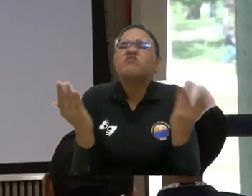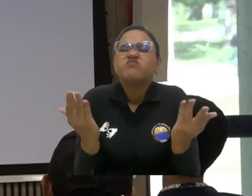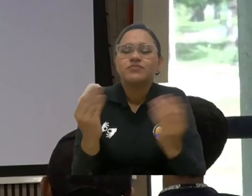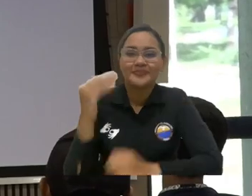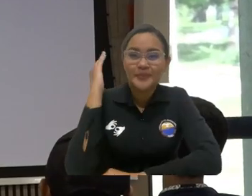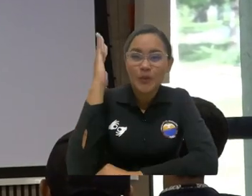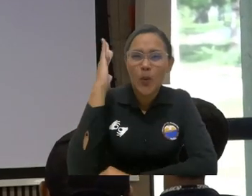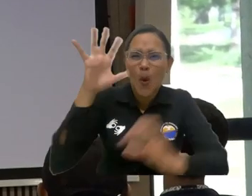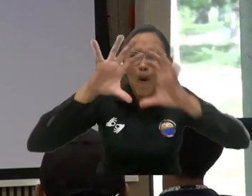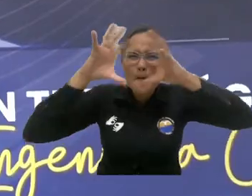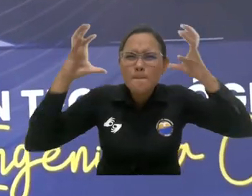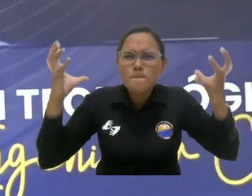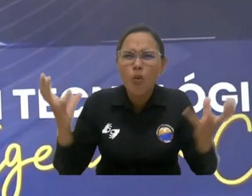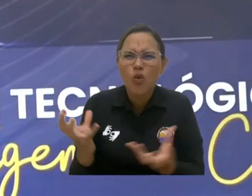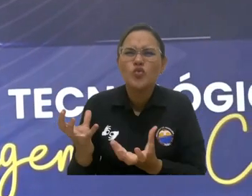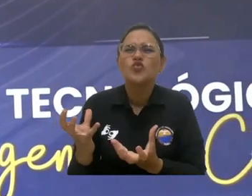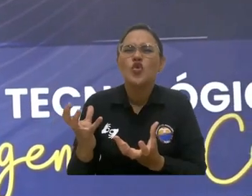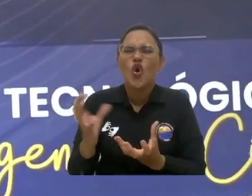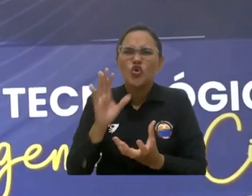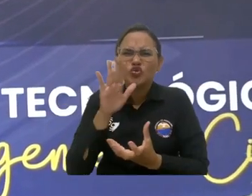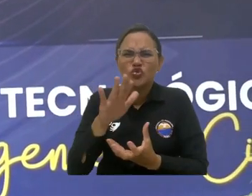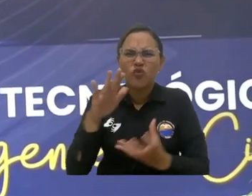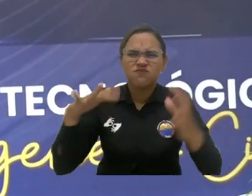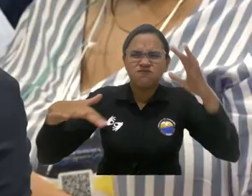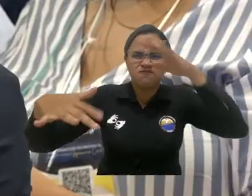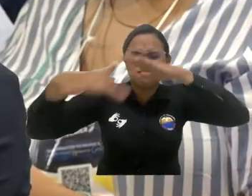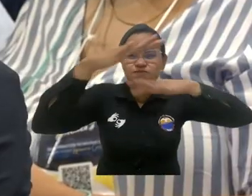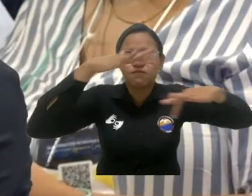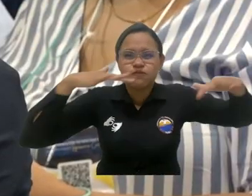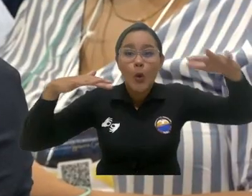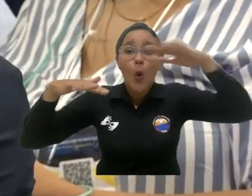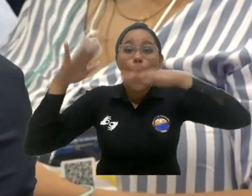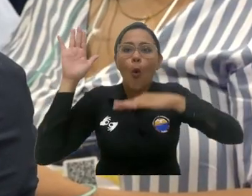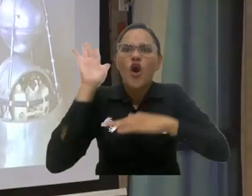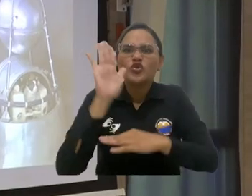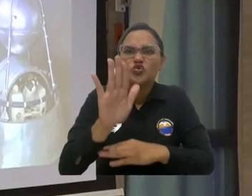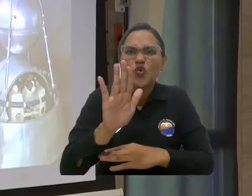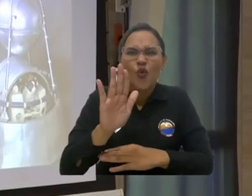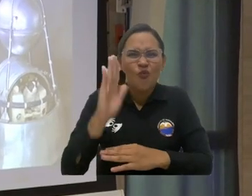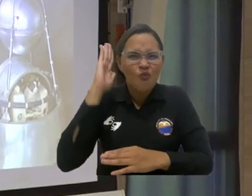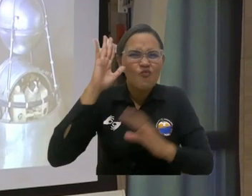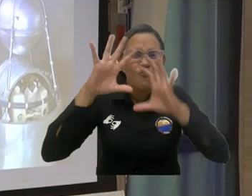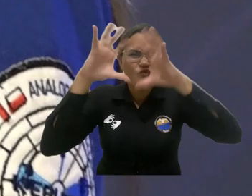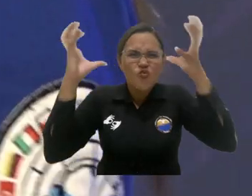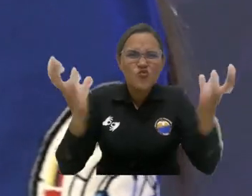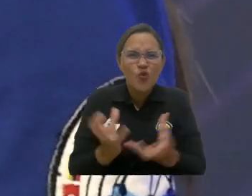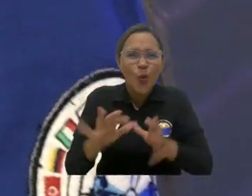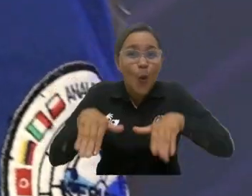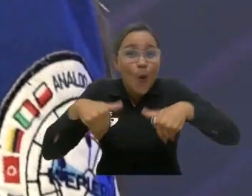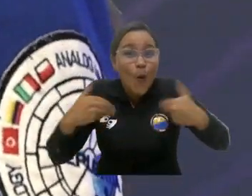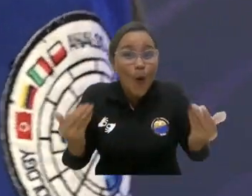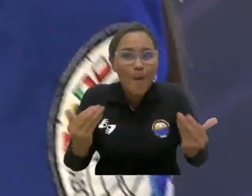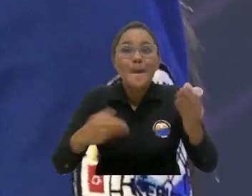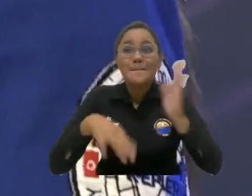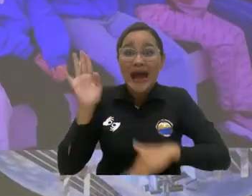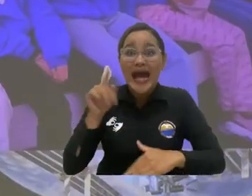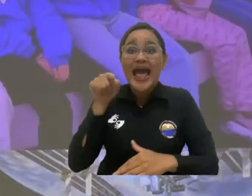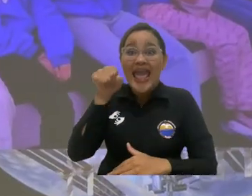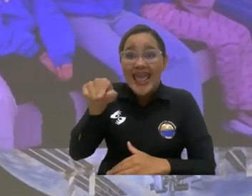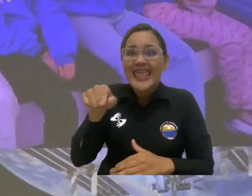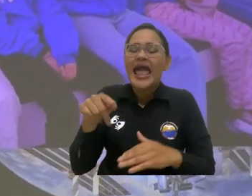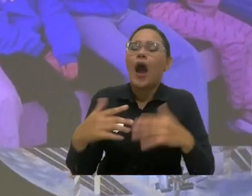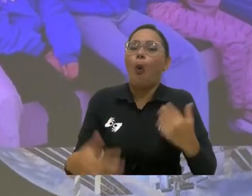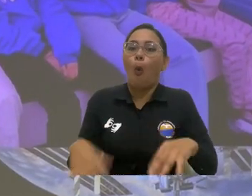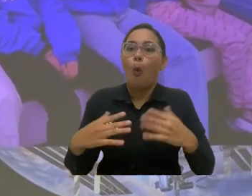denominada el mundo aeroespacial y la tecnología del futuro que tuvo como invitada especial a jovana Ramírez ingeniera